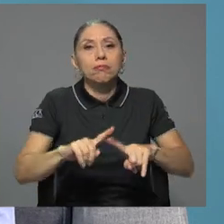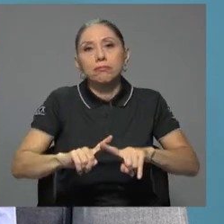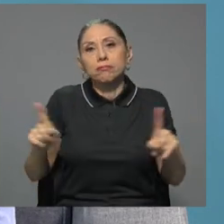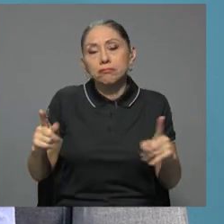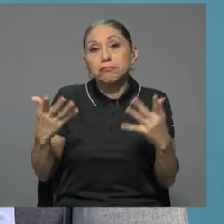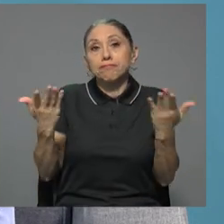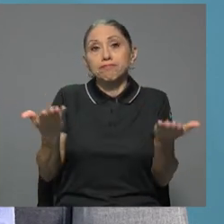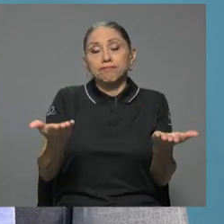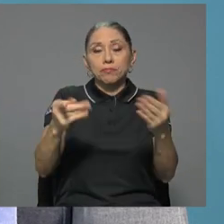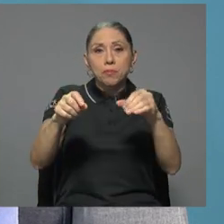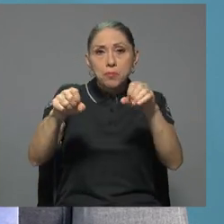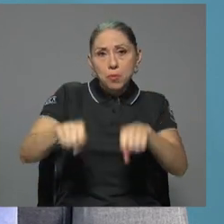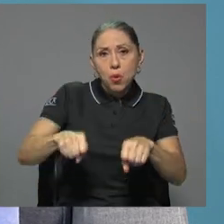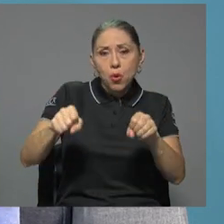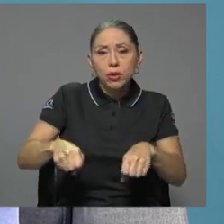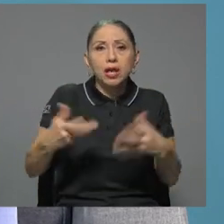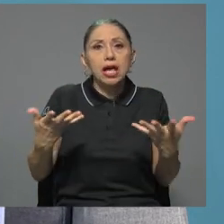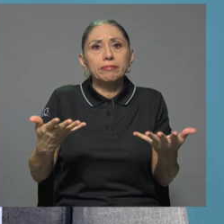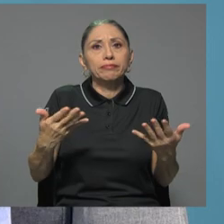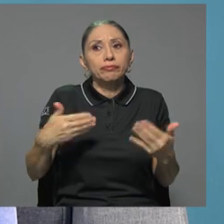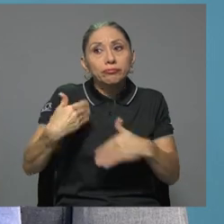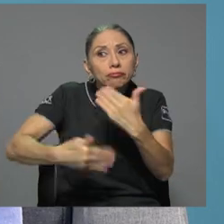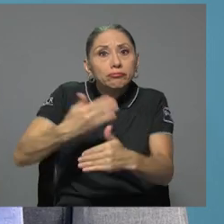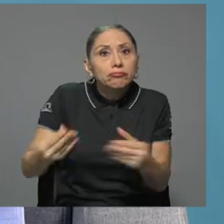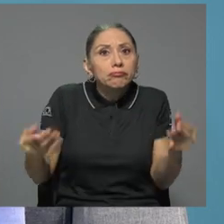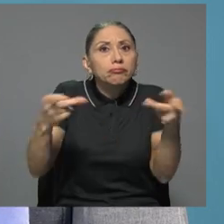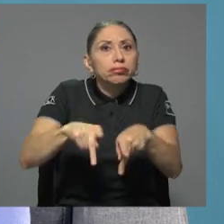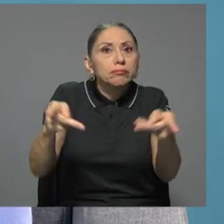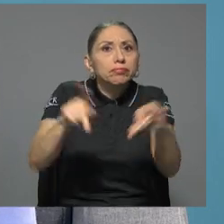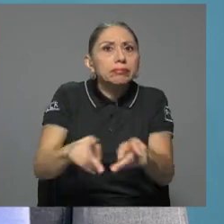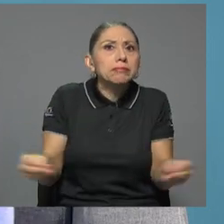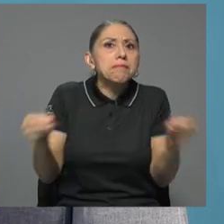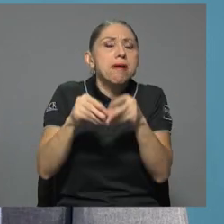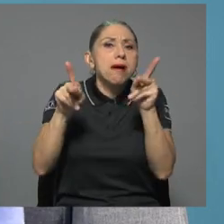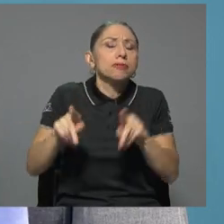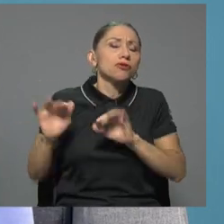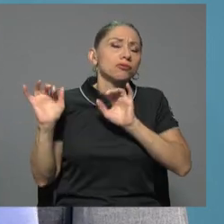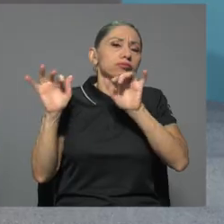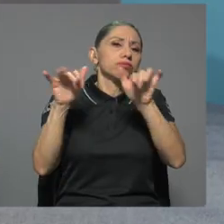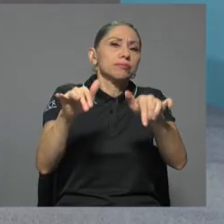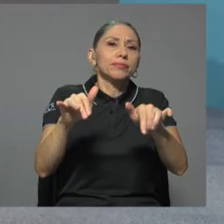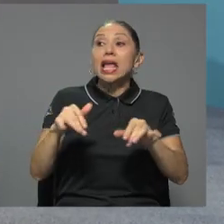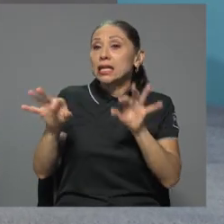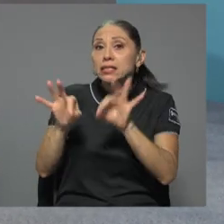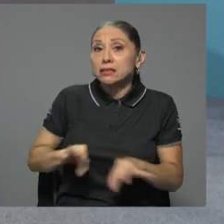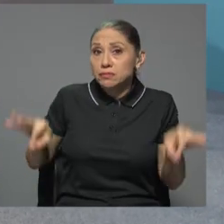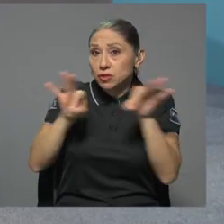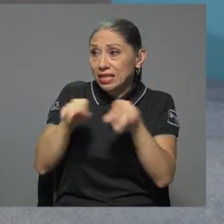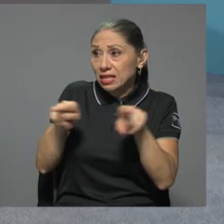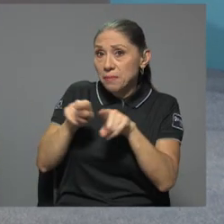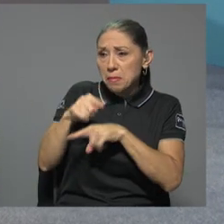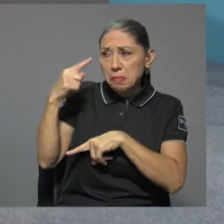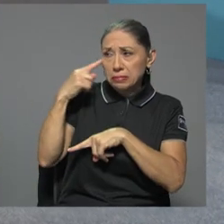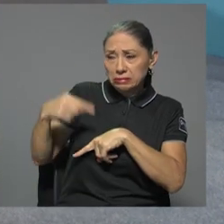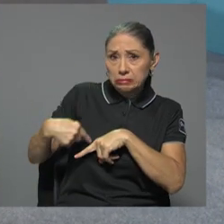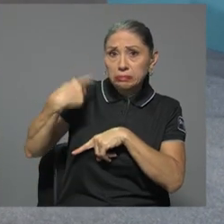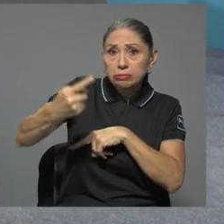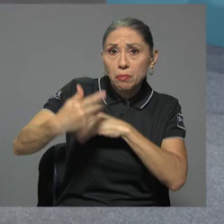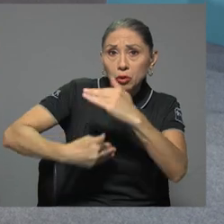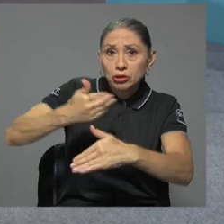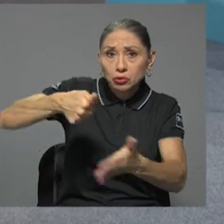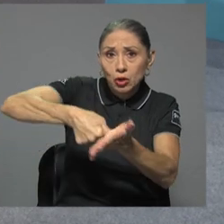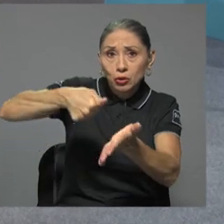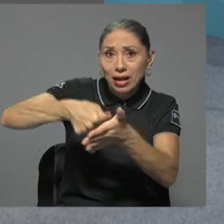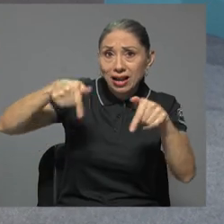esto podría incrementarse darse una ola y yo creo que es importante que también de cara a las elecciones que estamos al proceso electoral que estamos